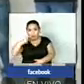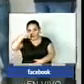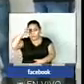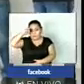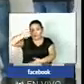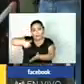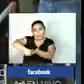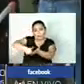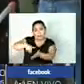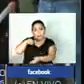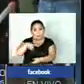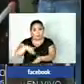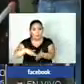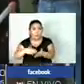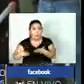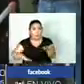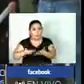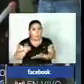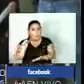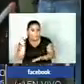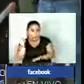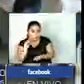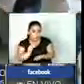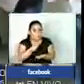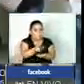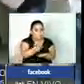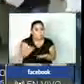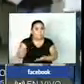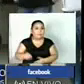Municipal de Mexicanos recibieron su bono